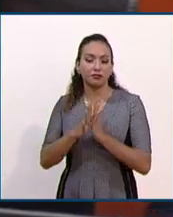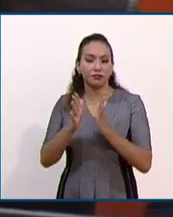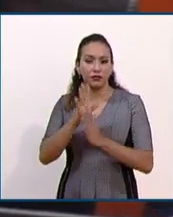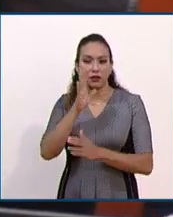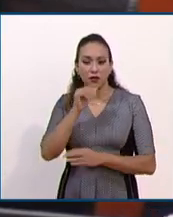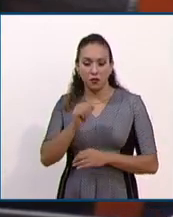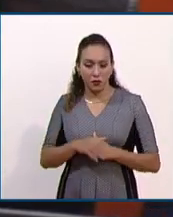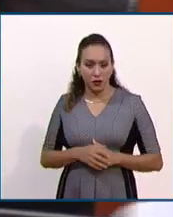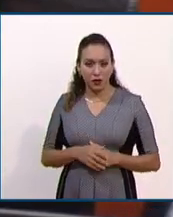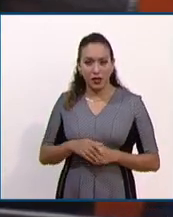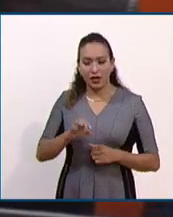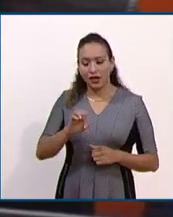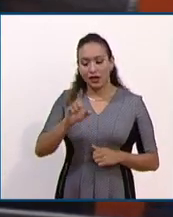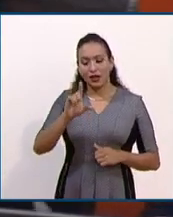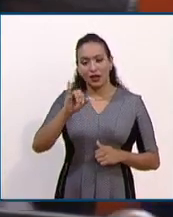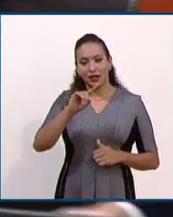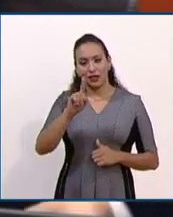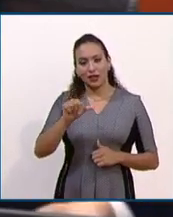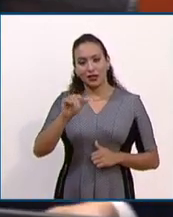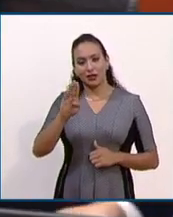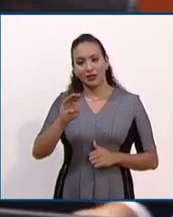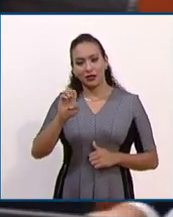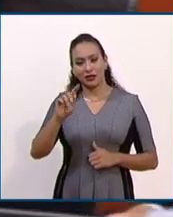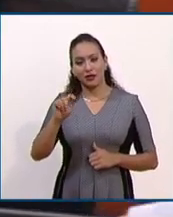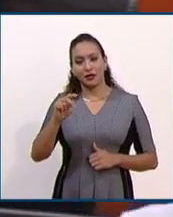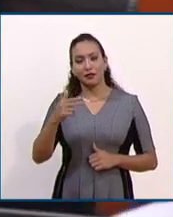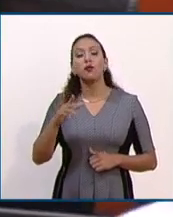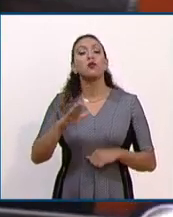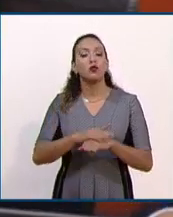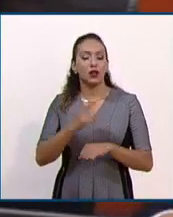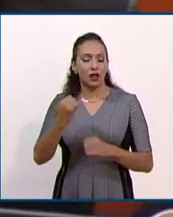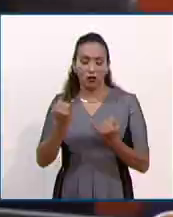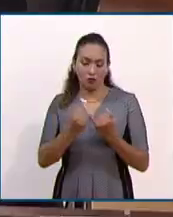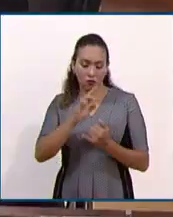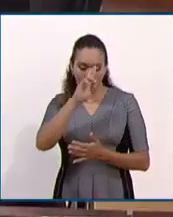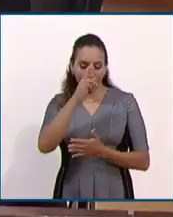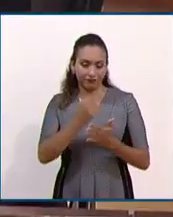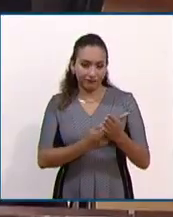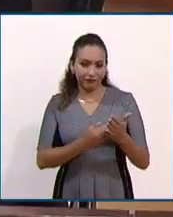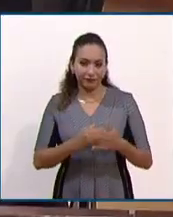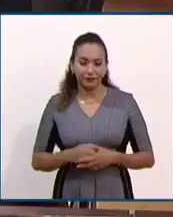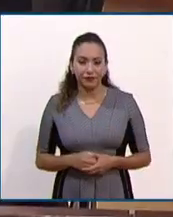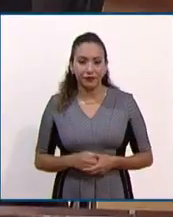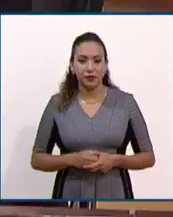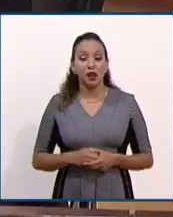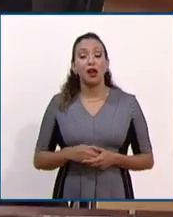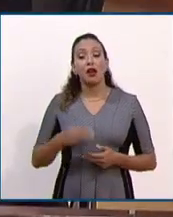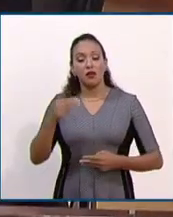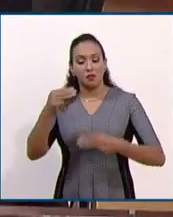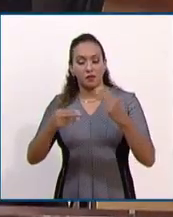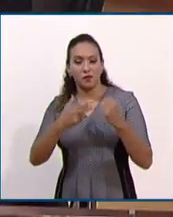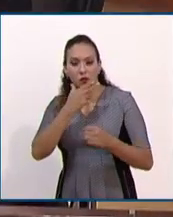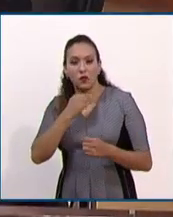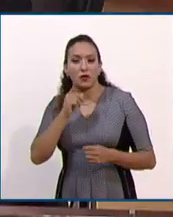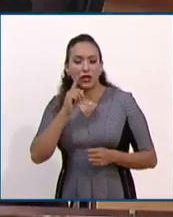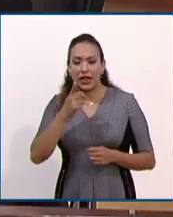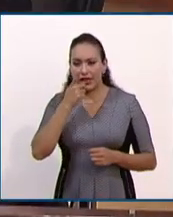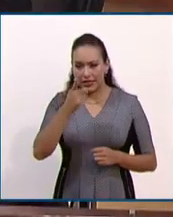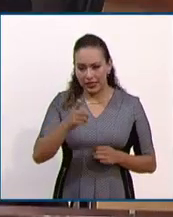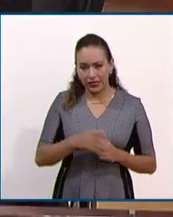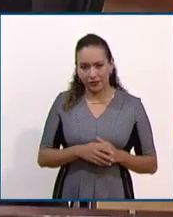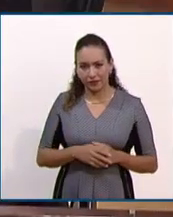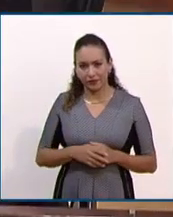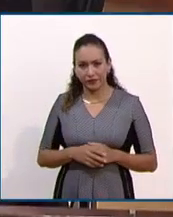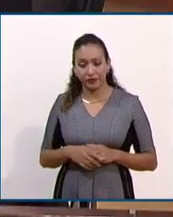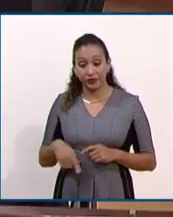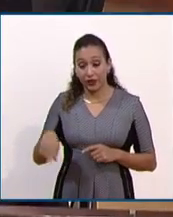de dicho estado, Elizabeth Sánchez González, por una falta administrativa. Las y los magistrados determinaron que dicho tribunal no